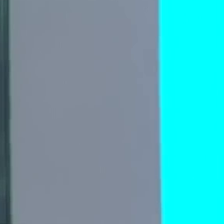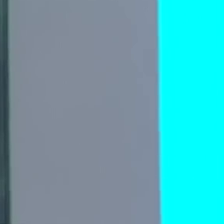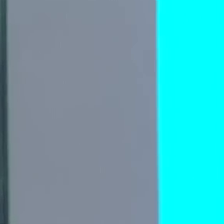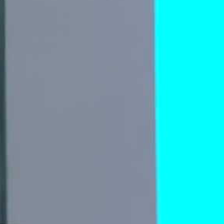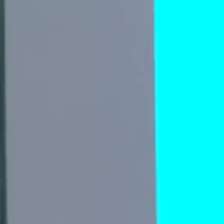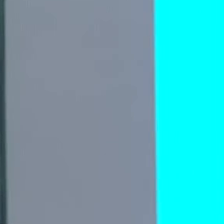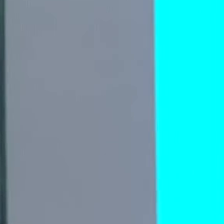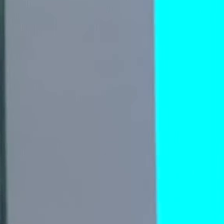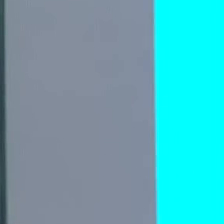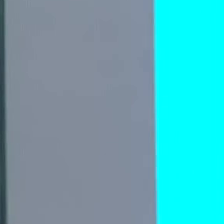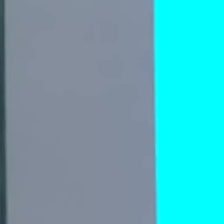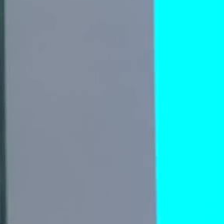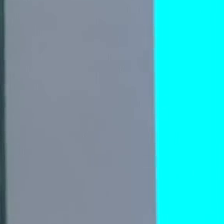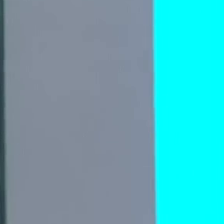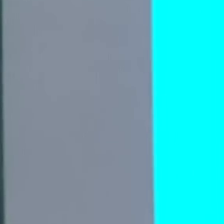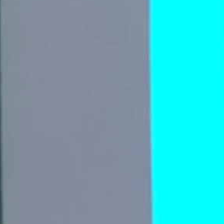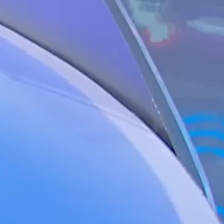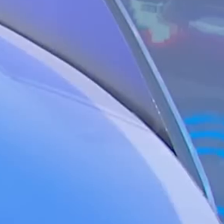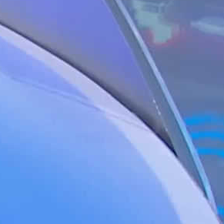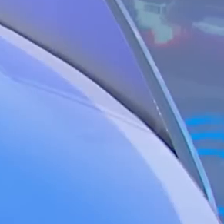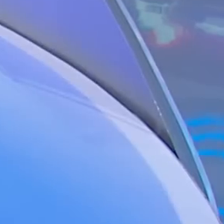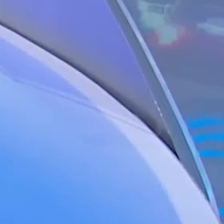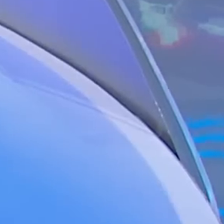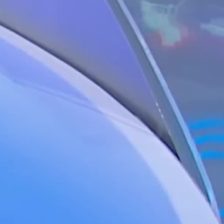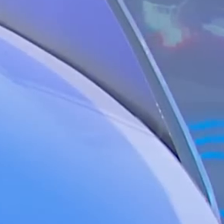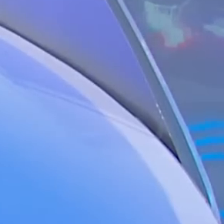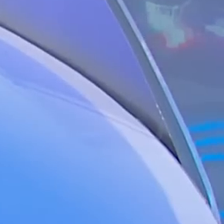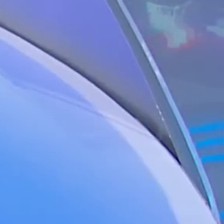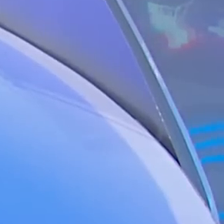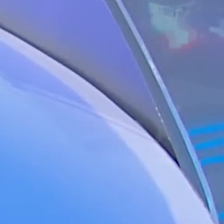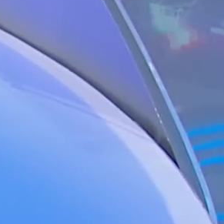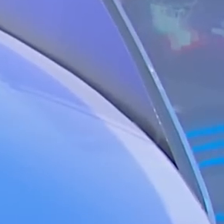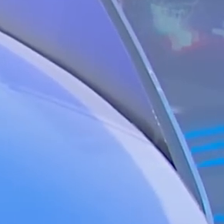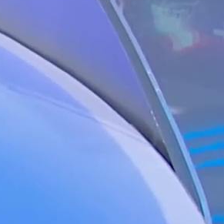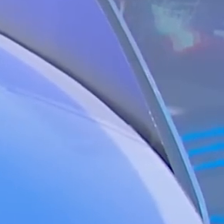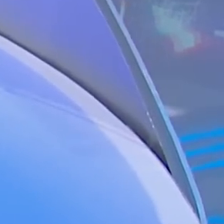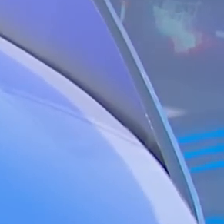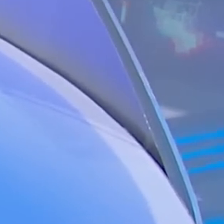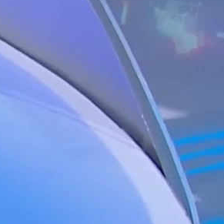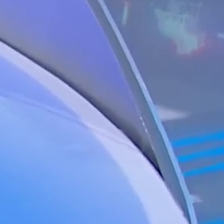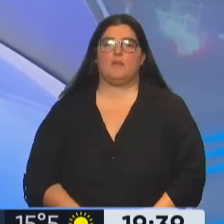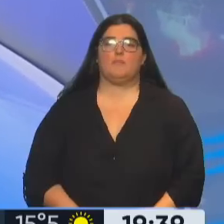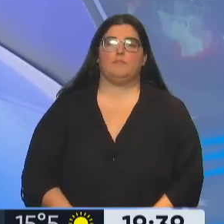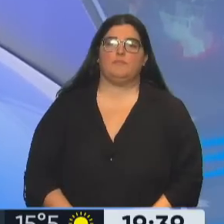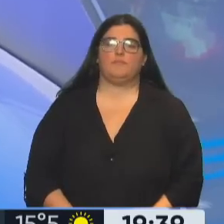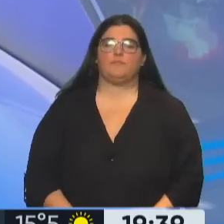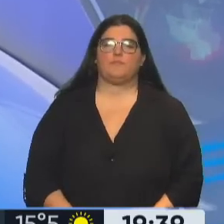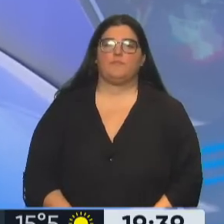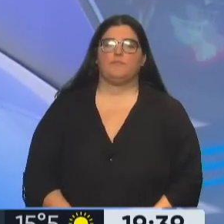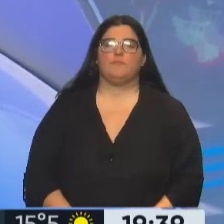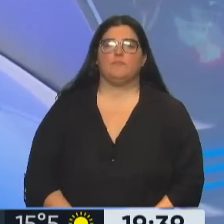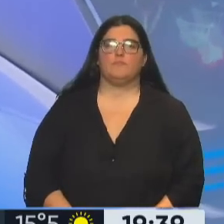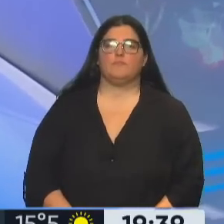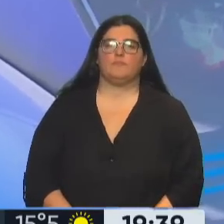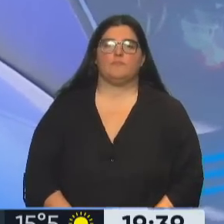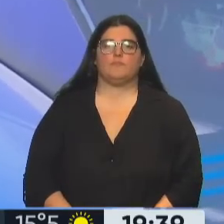además de todas estas cuestiones que en la historia argentina no son menores, pero el tipo de cambio, es decir, ¿a qué valor